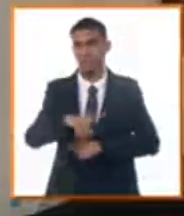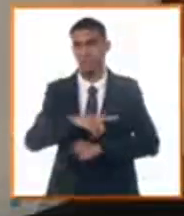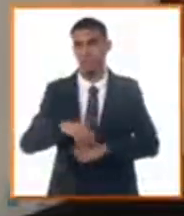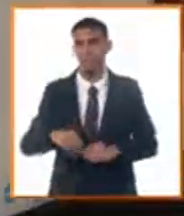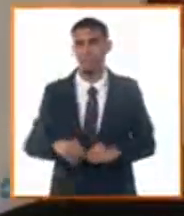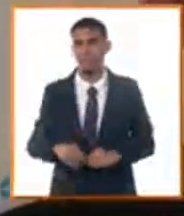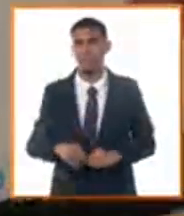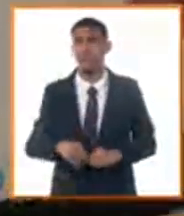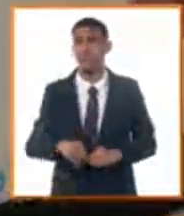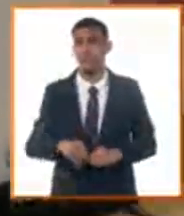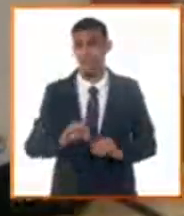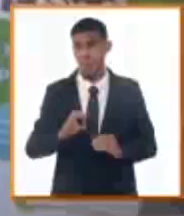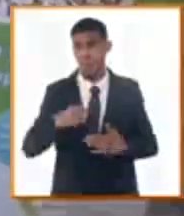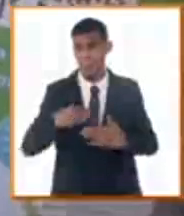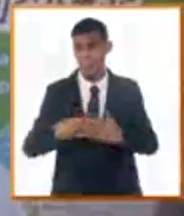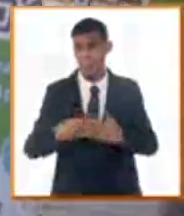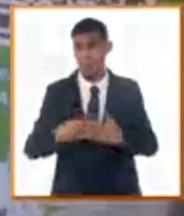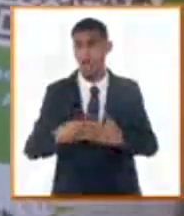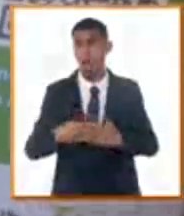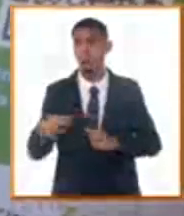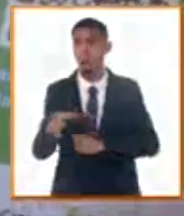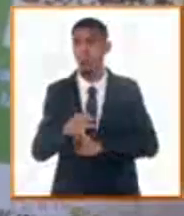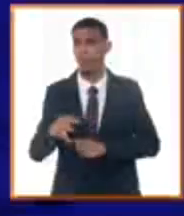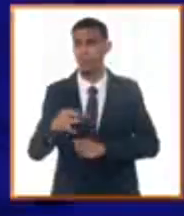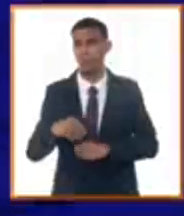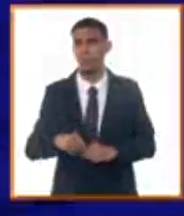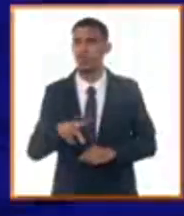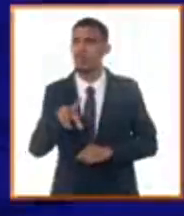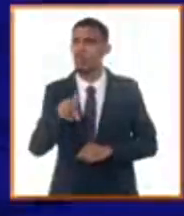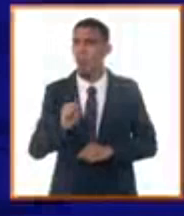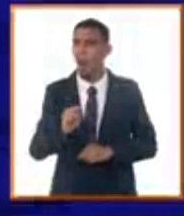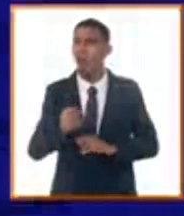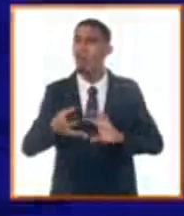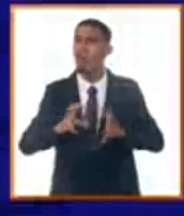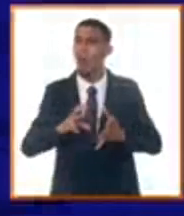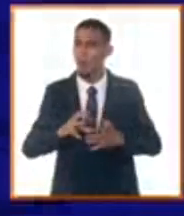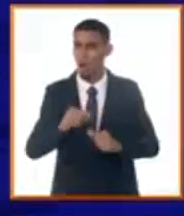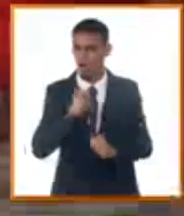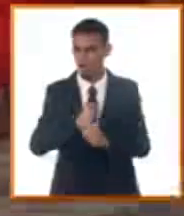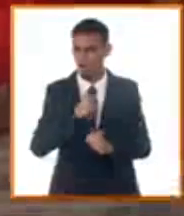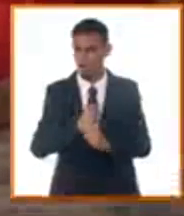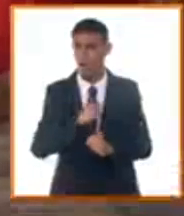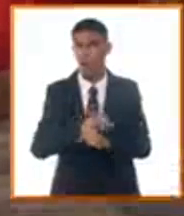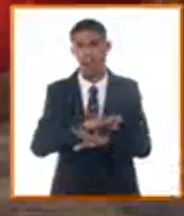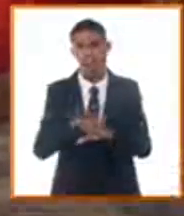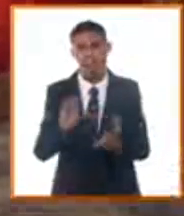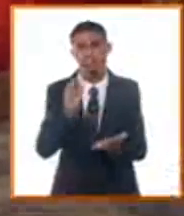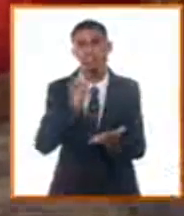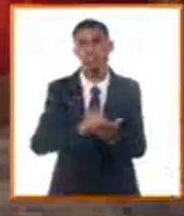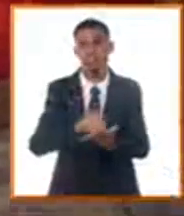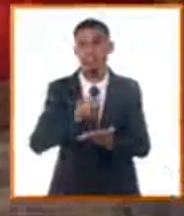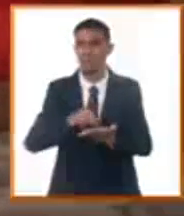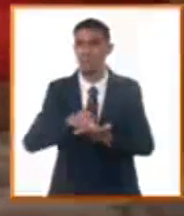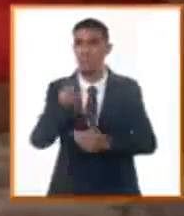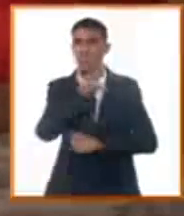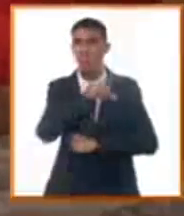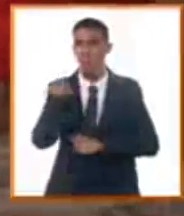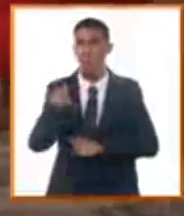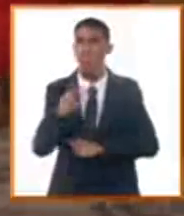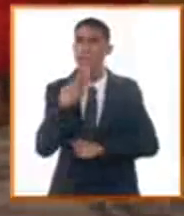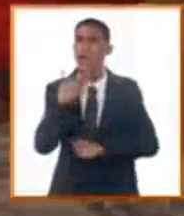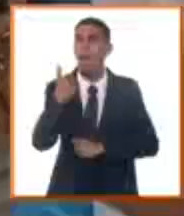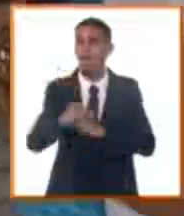empresa municipal de comercio. Estrategias oportunas, necesarias, que ya en la bodega El Cauto evidencian cuán